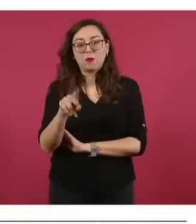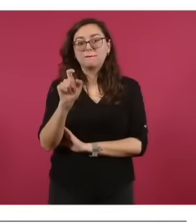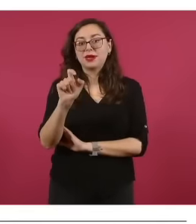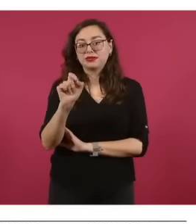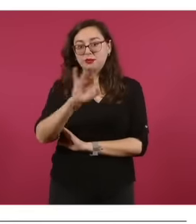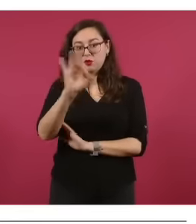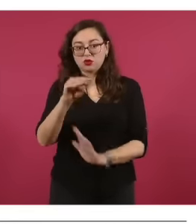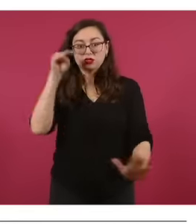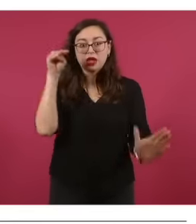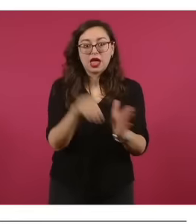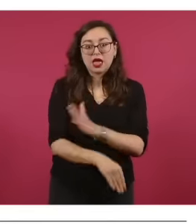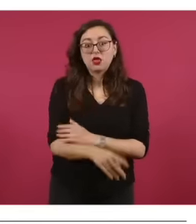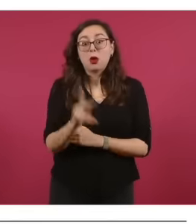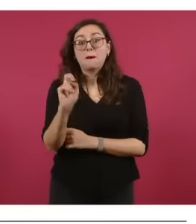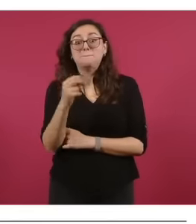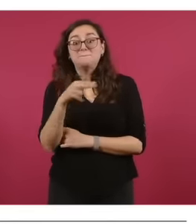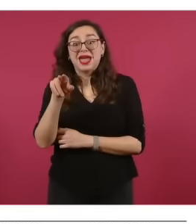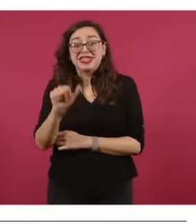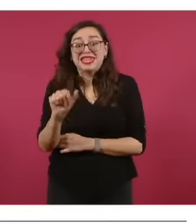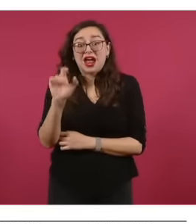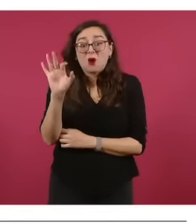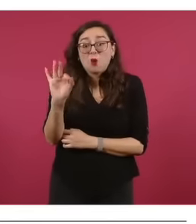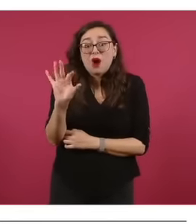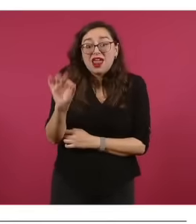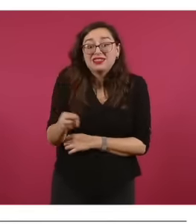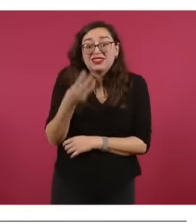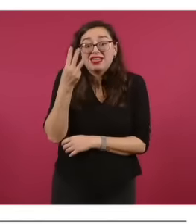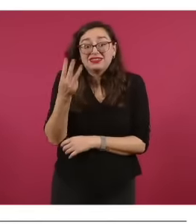8.6 de fortalecimiento.